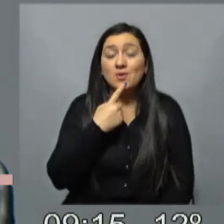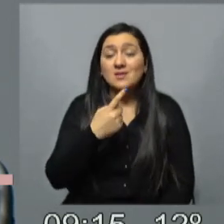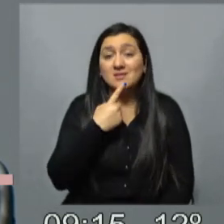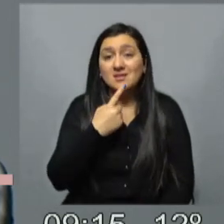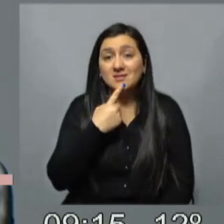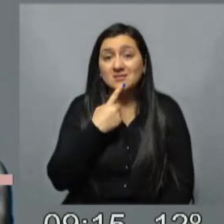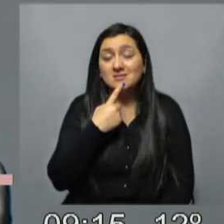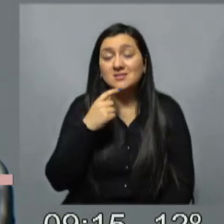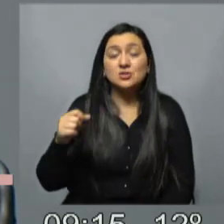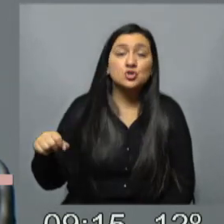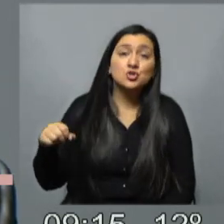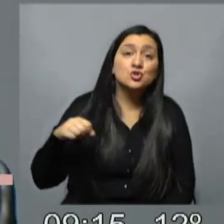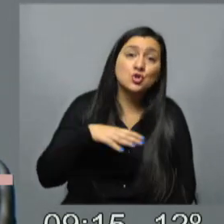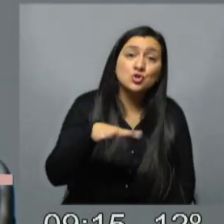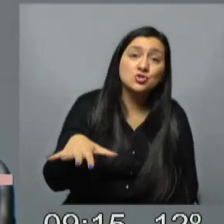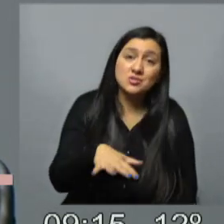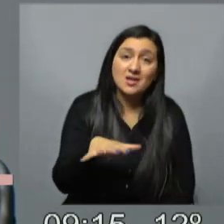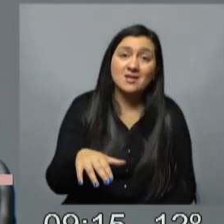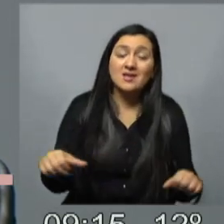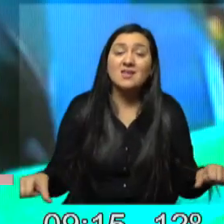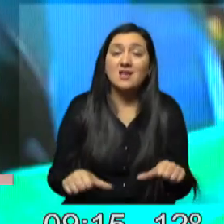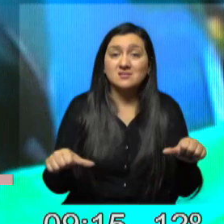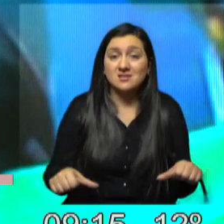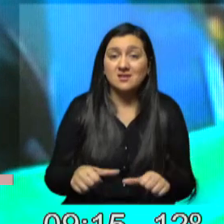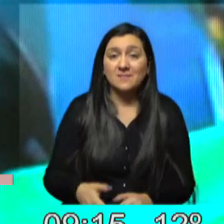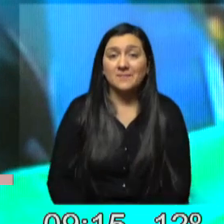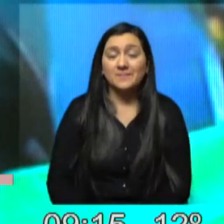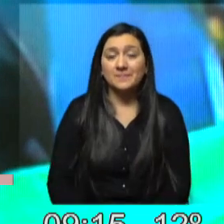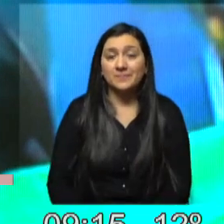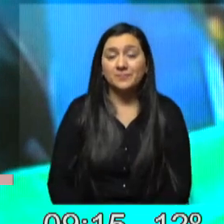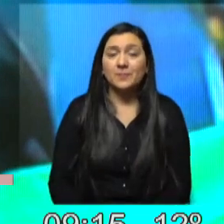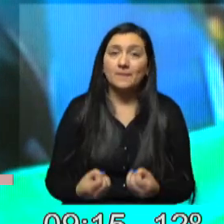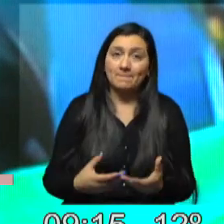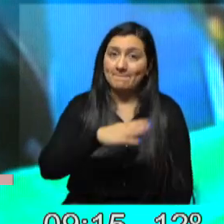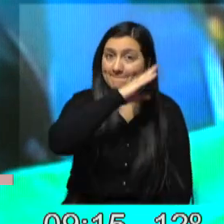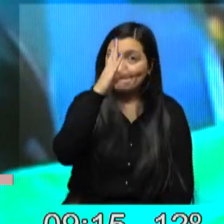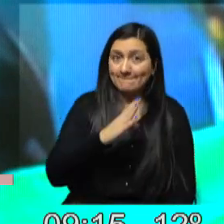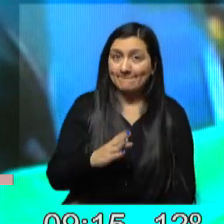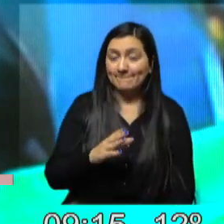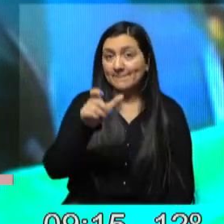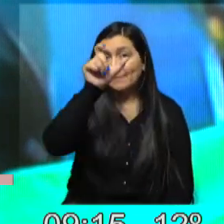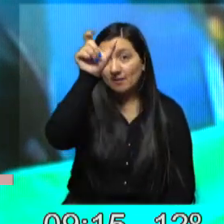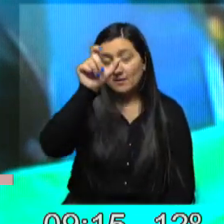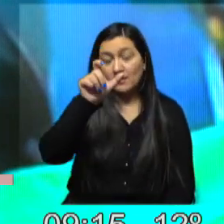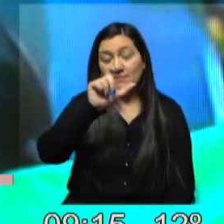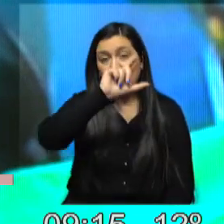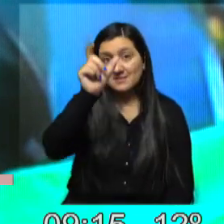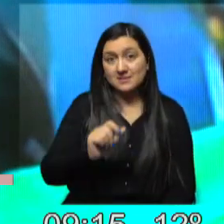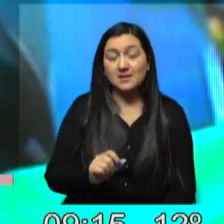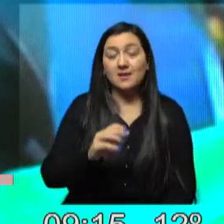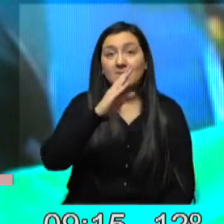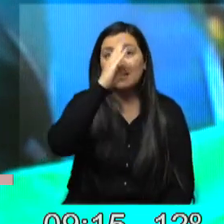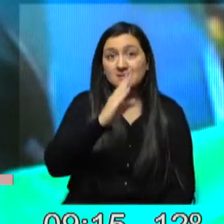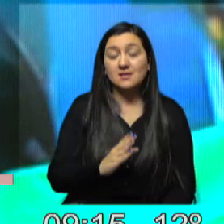incidencia social, por ejemplo, que quiere llevar adelante? Brasil es un país con desigualdades desde